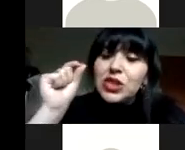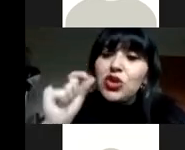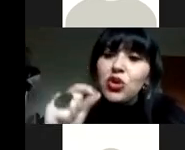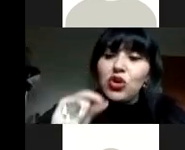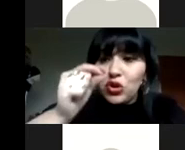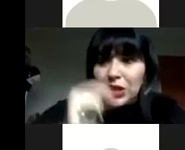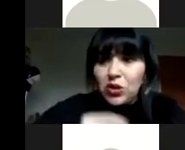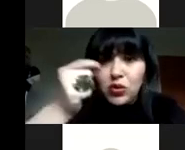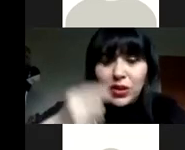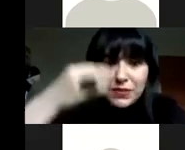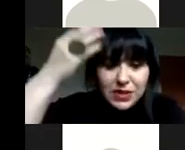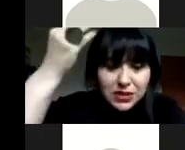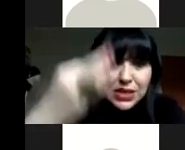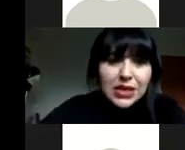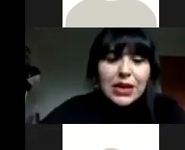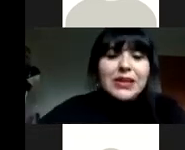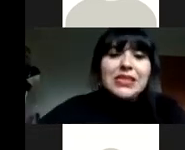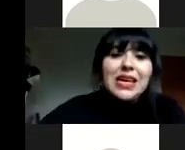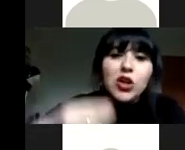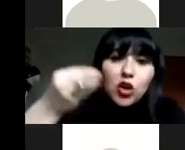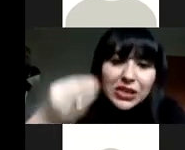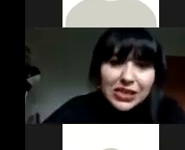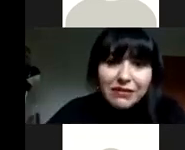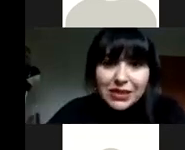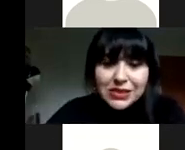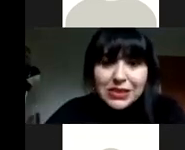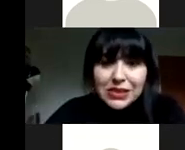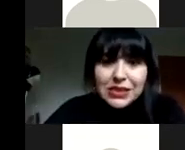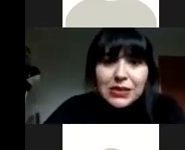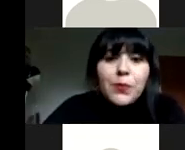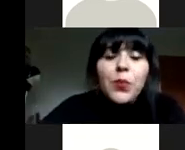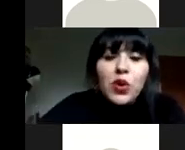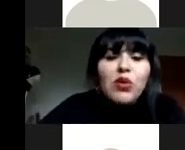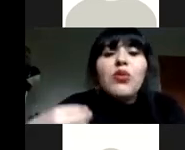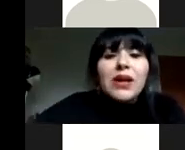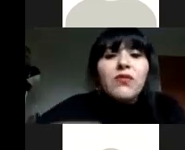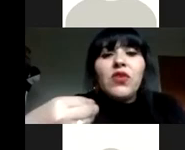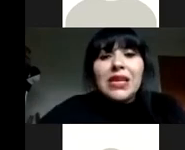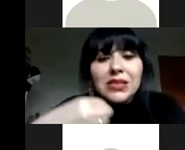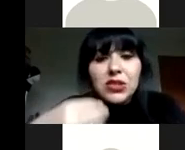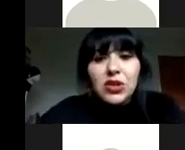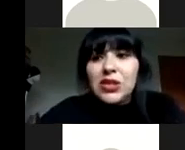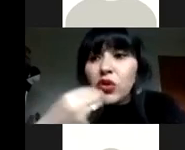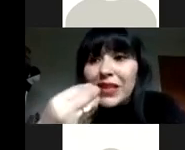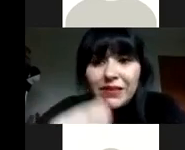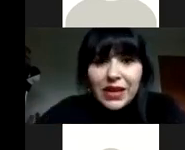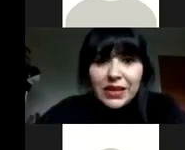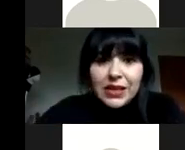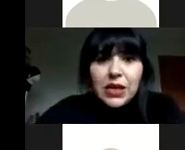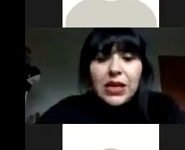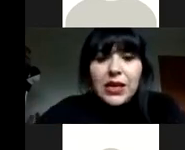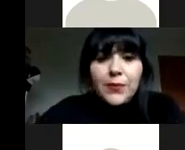si yo no tengo todas mis capacidades cognitivas, puedo tomar buenas decisiones y